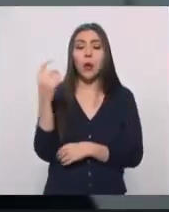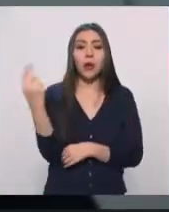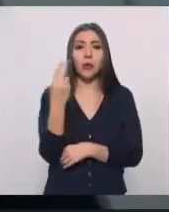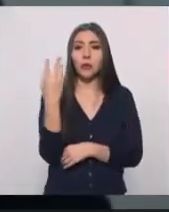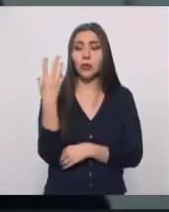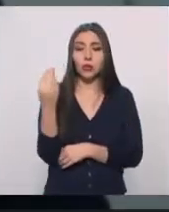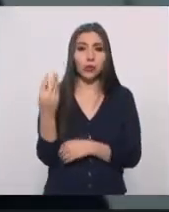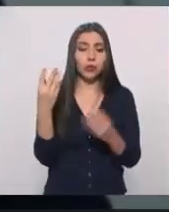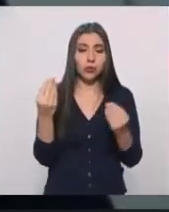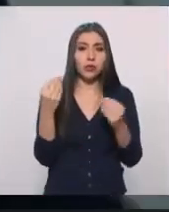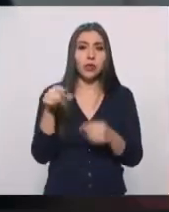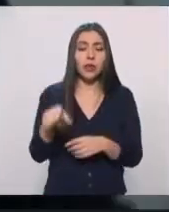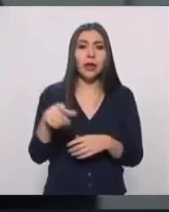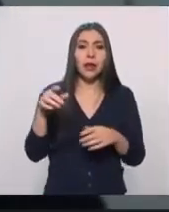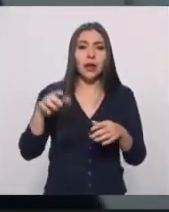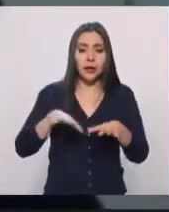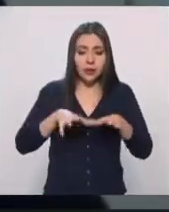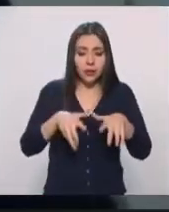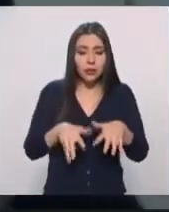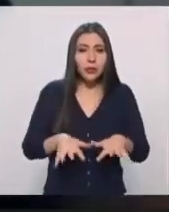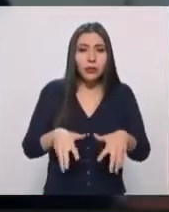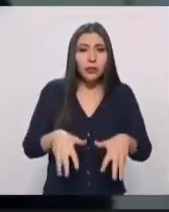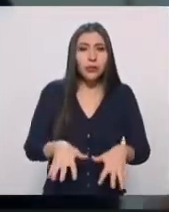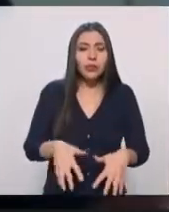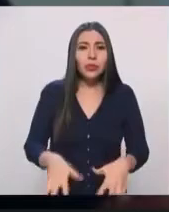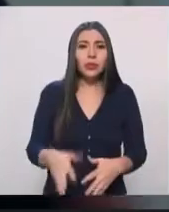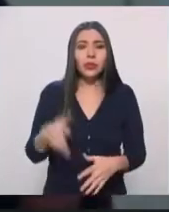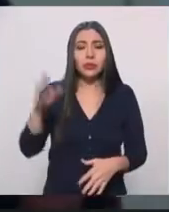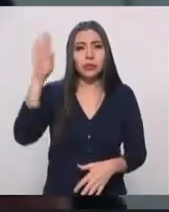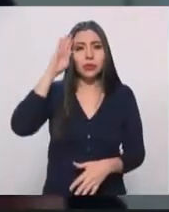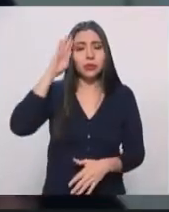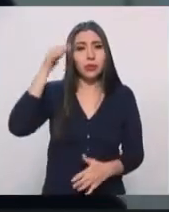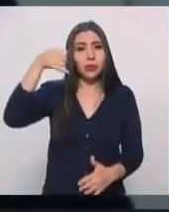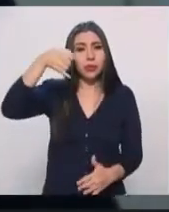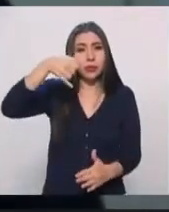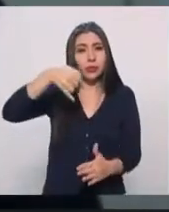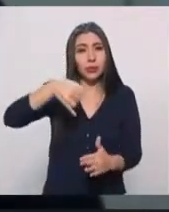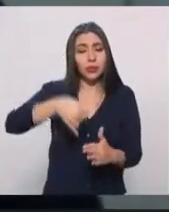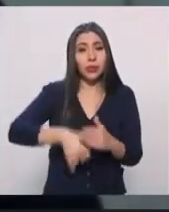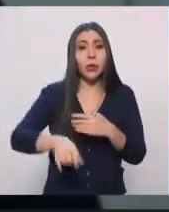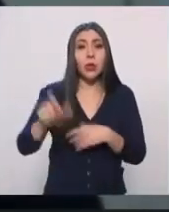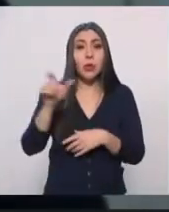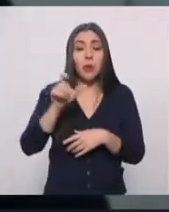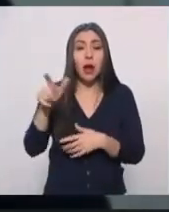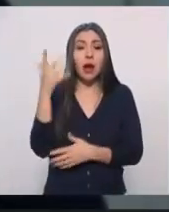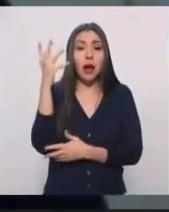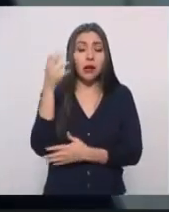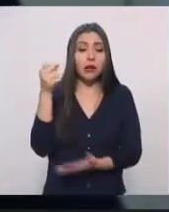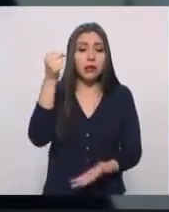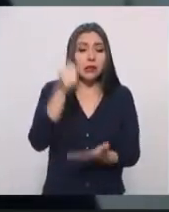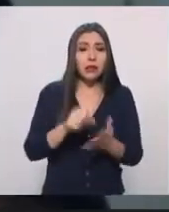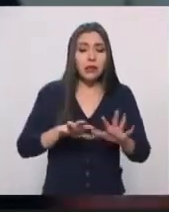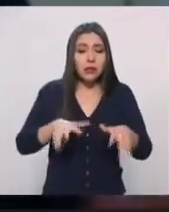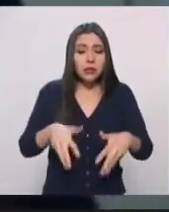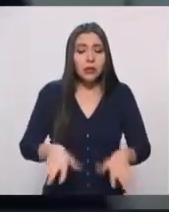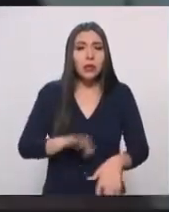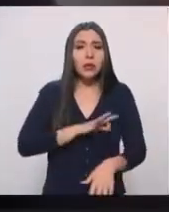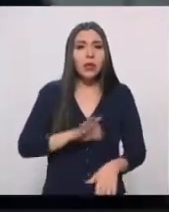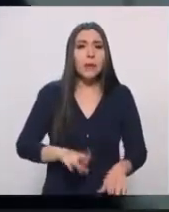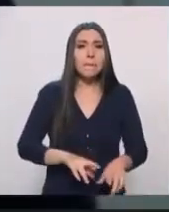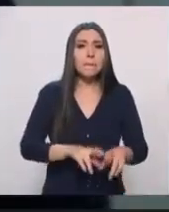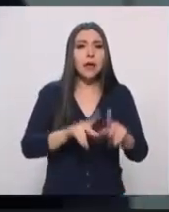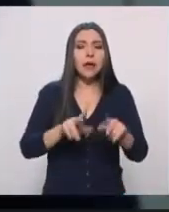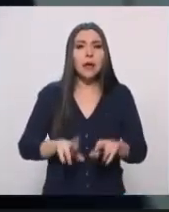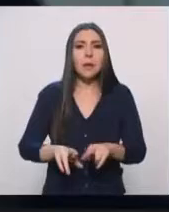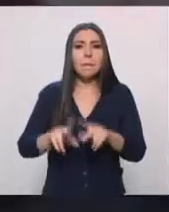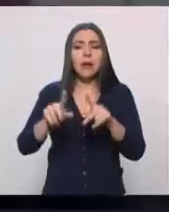esto en una zona tan urbanizada, etcétera, pues puede romper ductos, cañerías, tuberías, etcétera, ¿no? Y también pues se